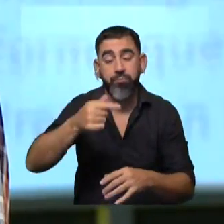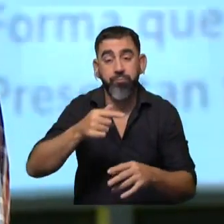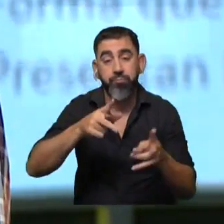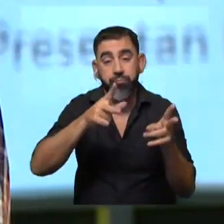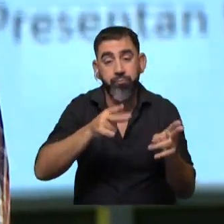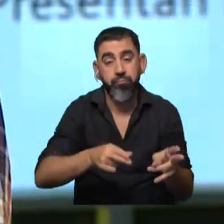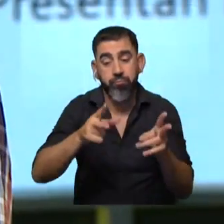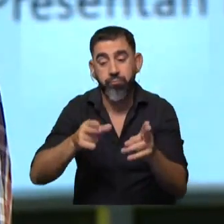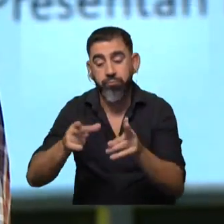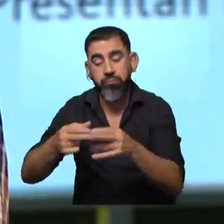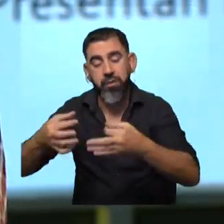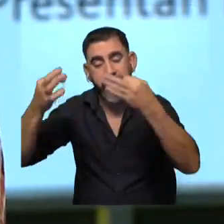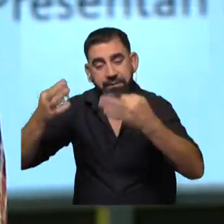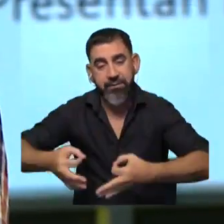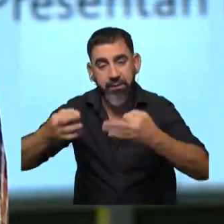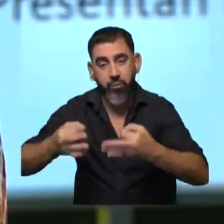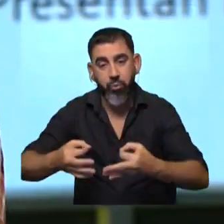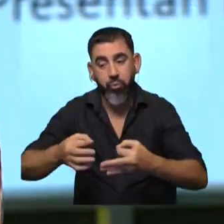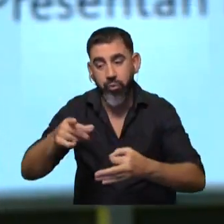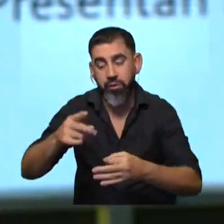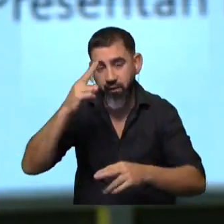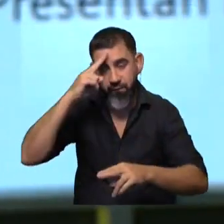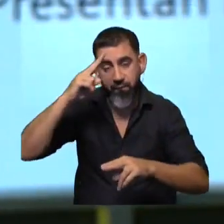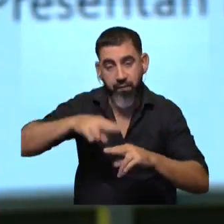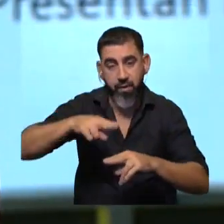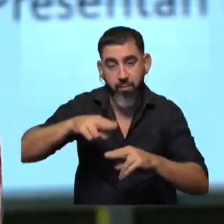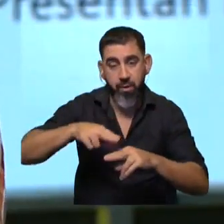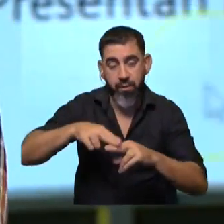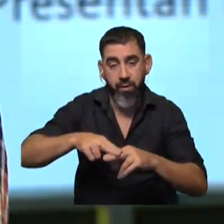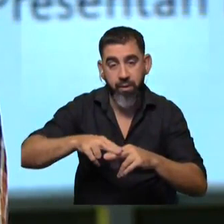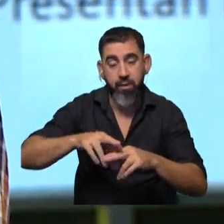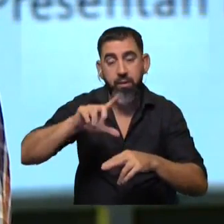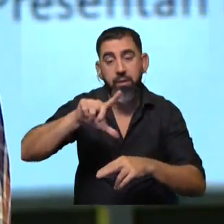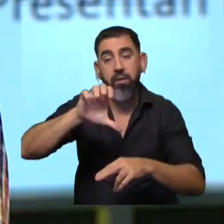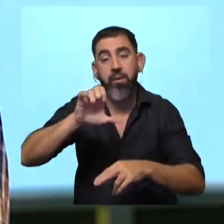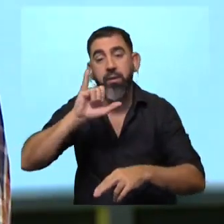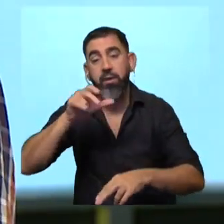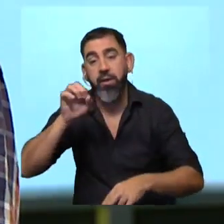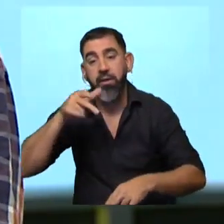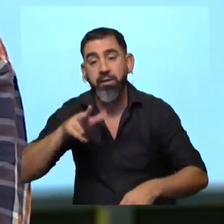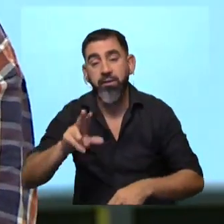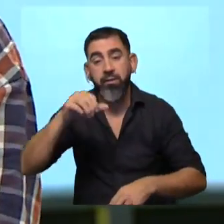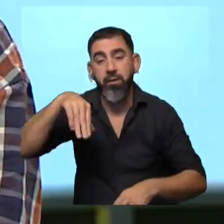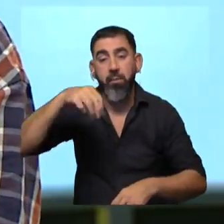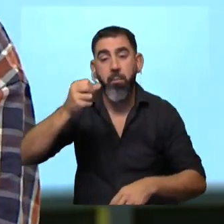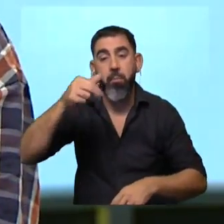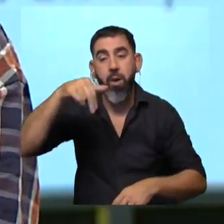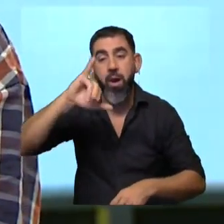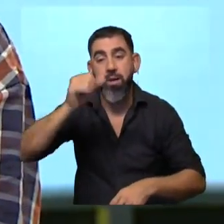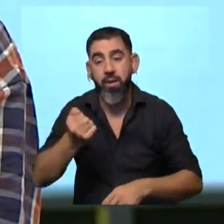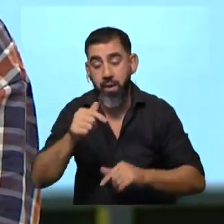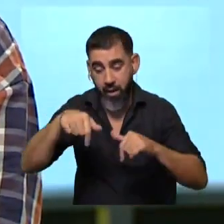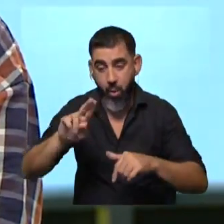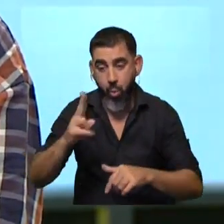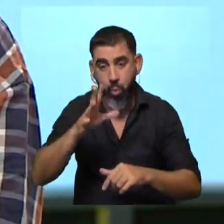secuenciación para estar seguros que se trataba de la Leishmania infantum, que es la leishmania que produce este tipo de leishmaniasis que tenemos en